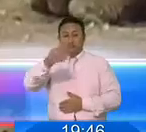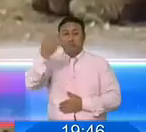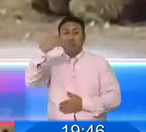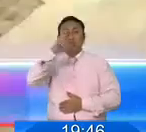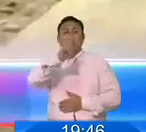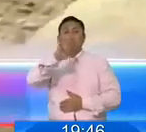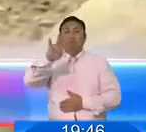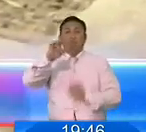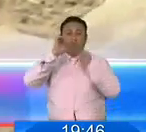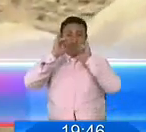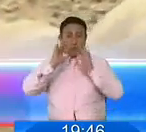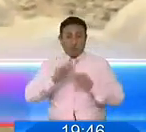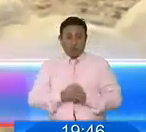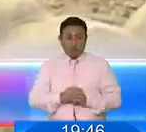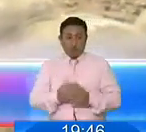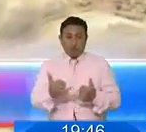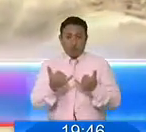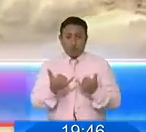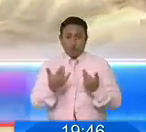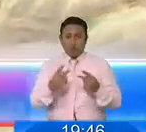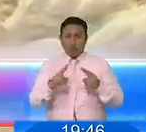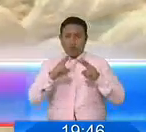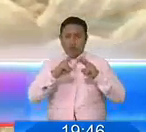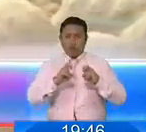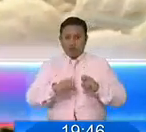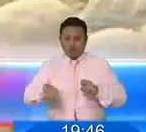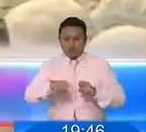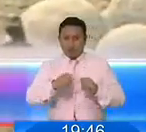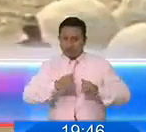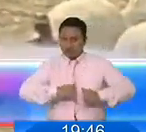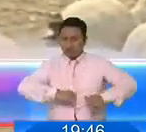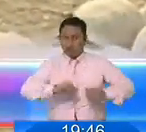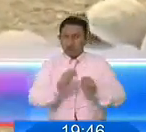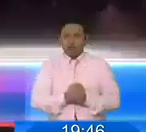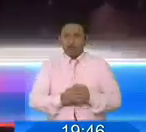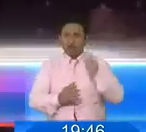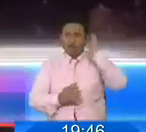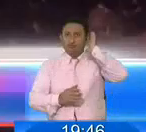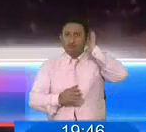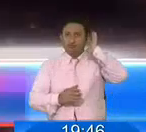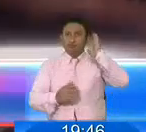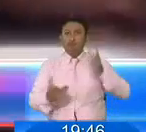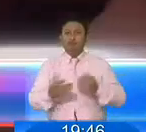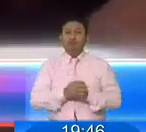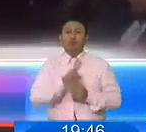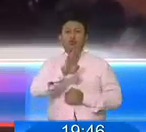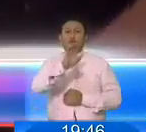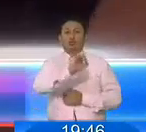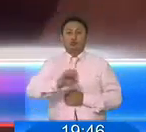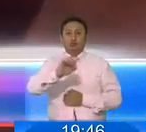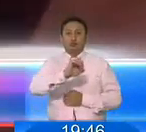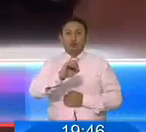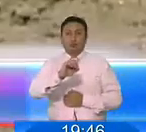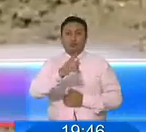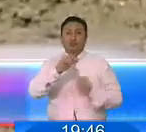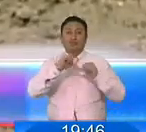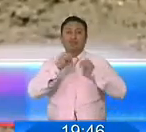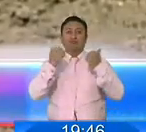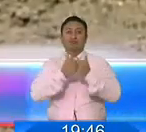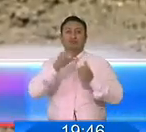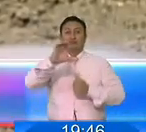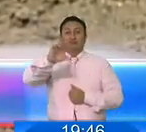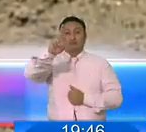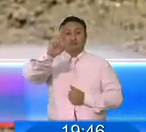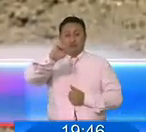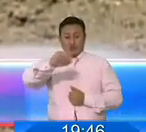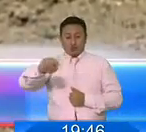y que hasta el momento las investigaciones sobre el caso continúan el hecho salió a la luz el 4 de octubre luego de que la asambleísta de cree